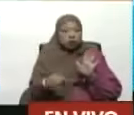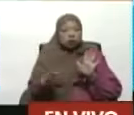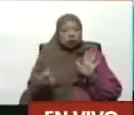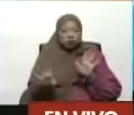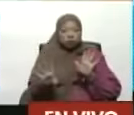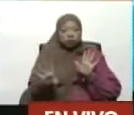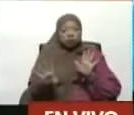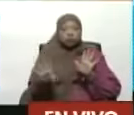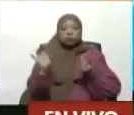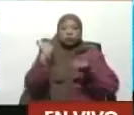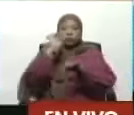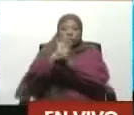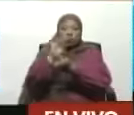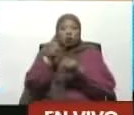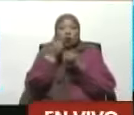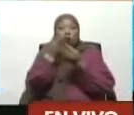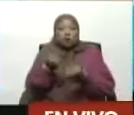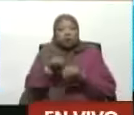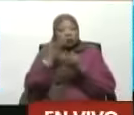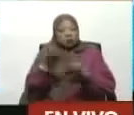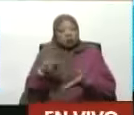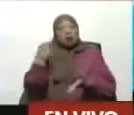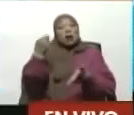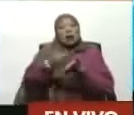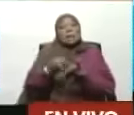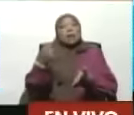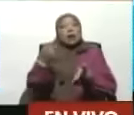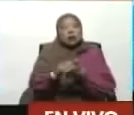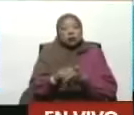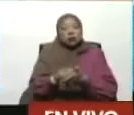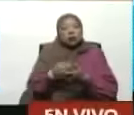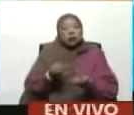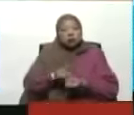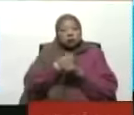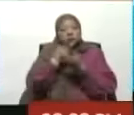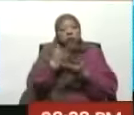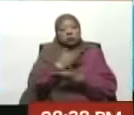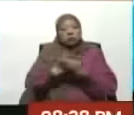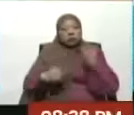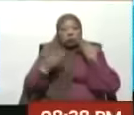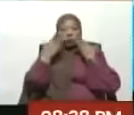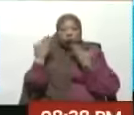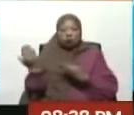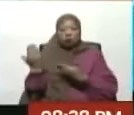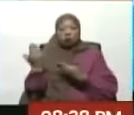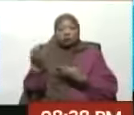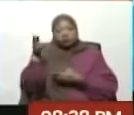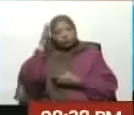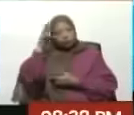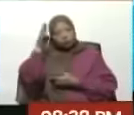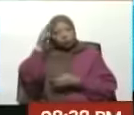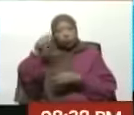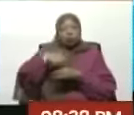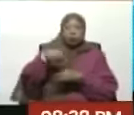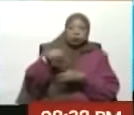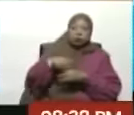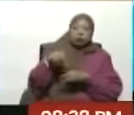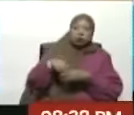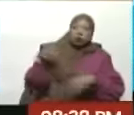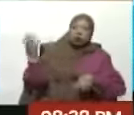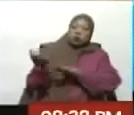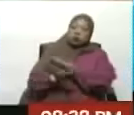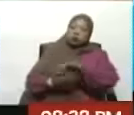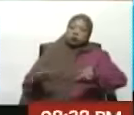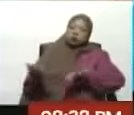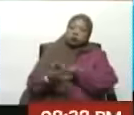está convicto, está confeso, le pagaron y lo mandaron por las razones electorales a sabotearle